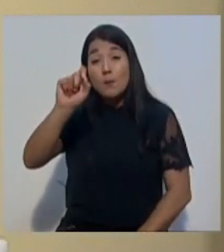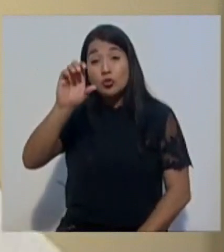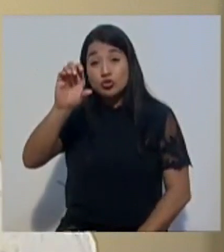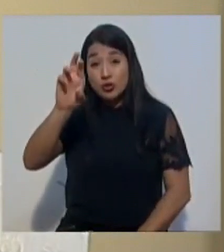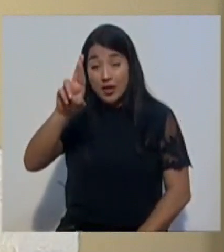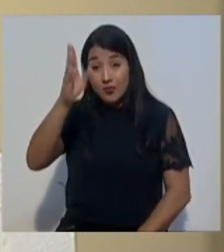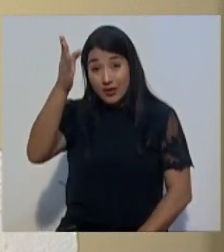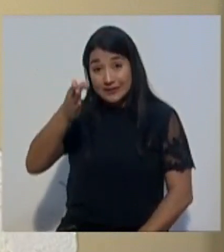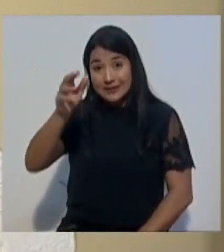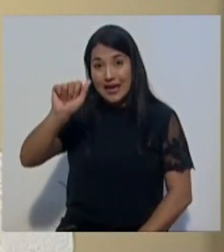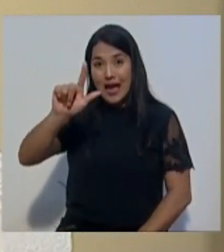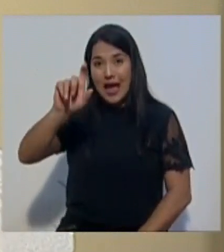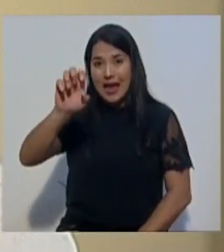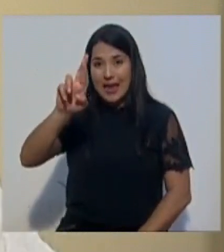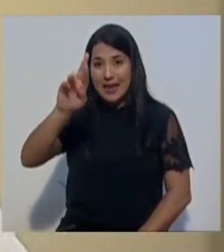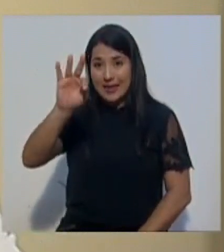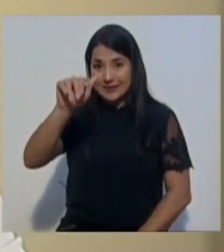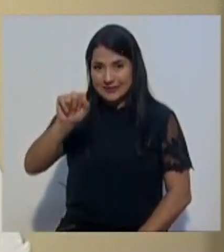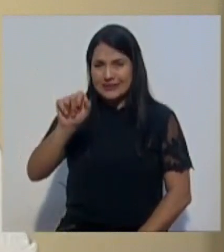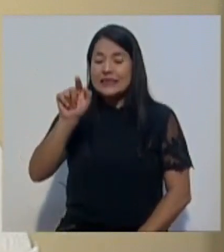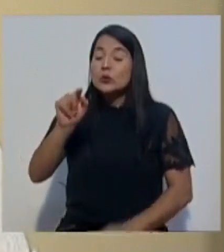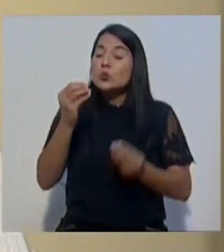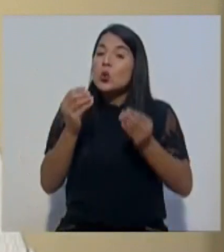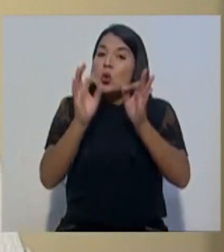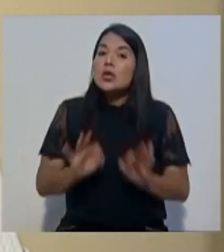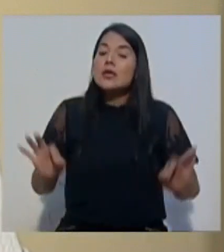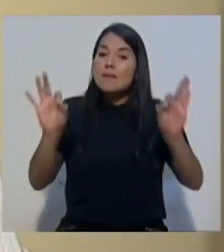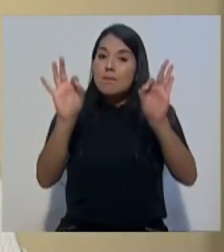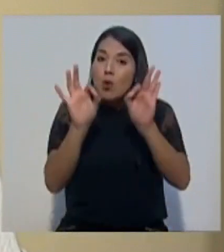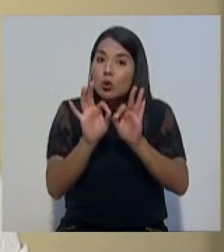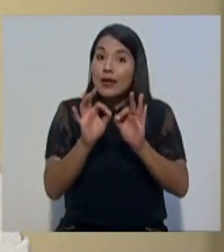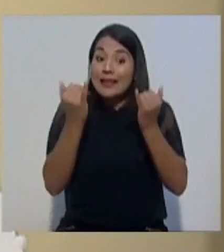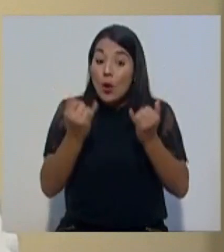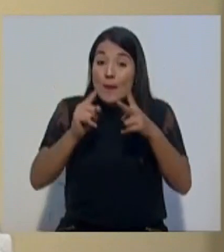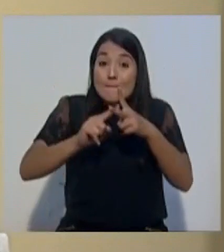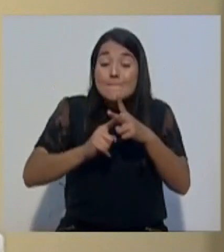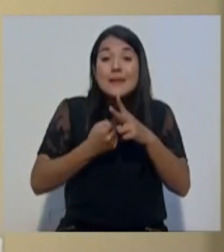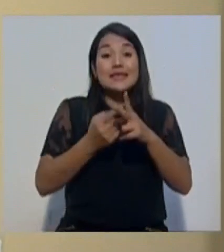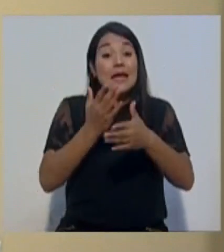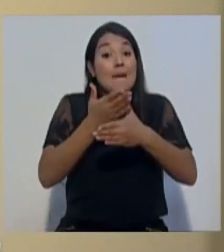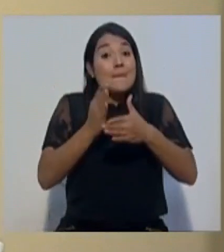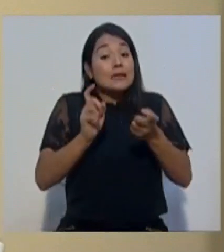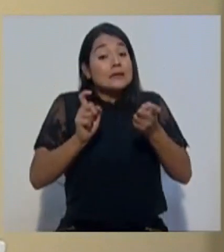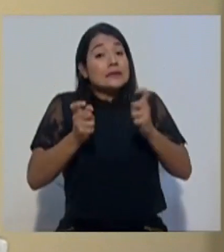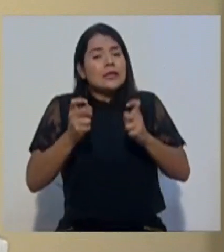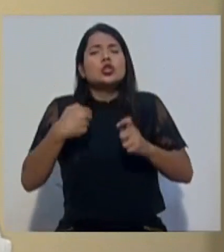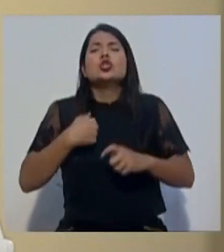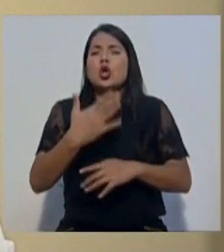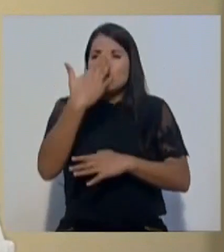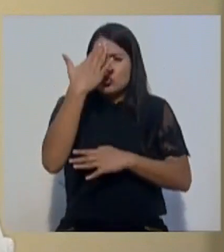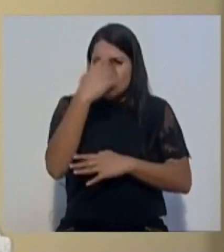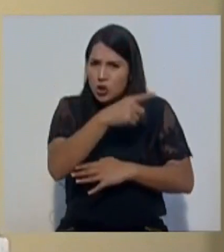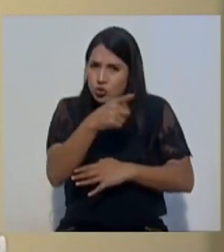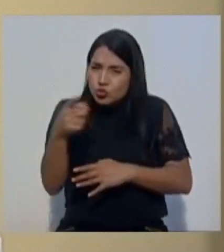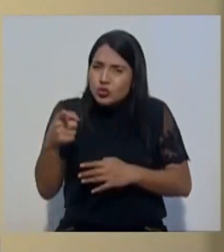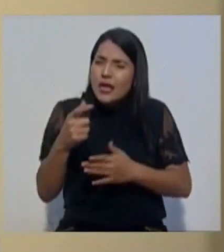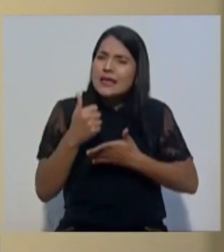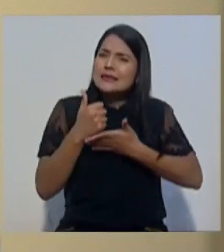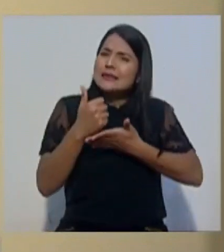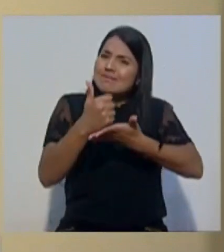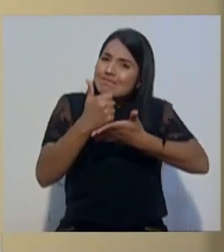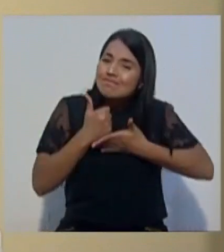presidencia.go.cr/alertas. Esto es esencial. Vamos para esta fase de transición. Sé que vamos a contar con la colaboración de